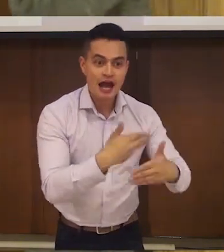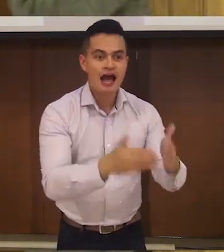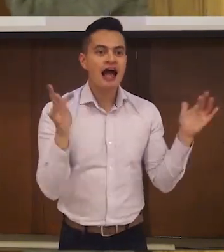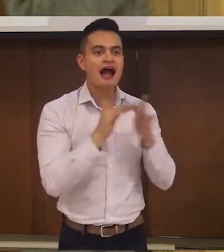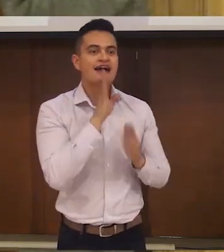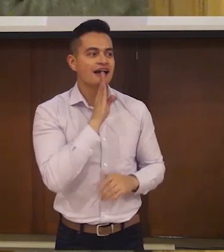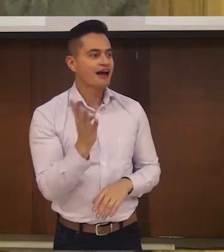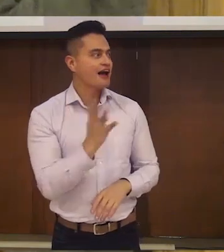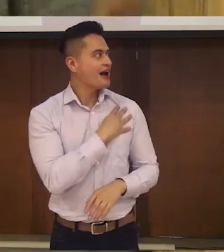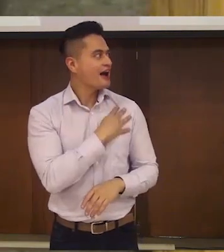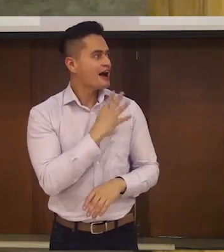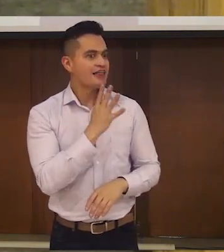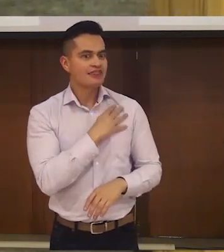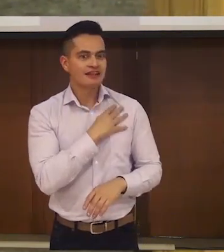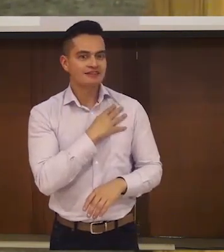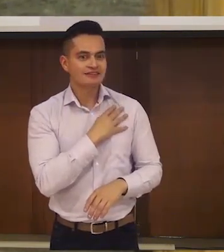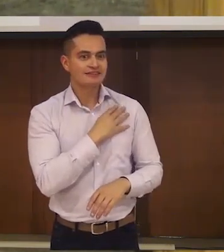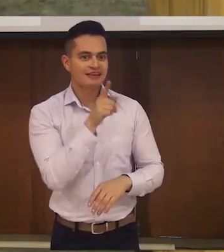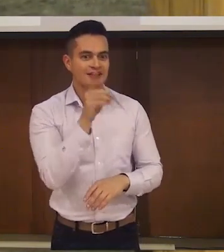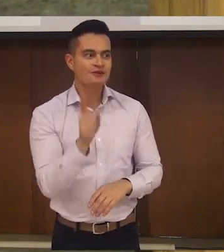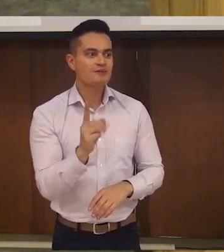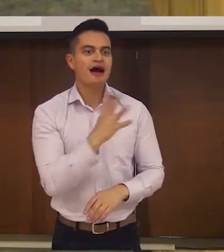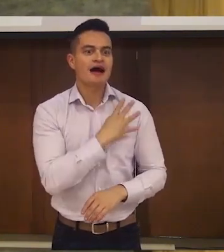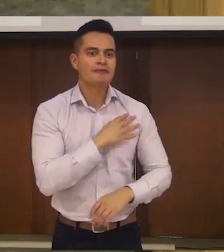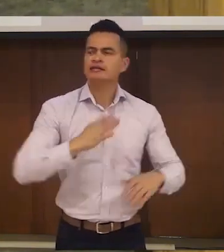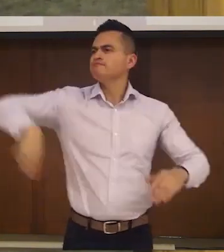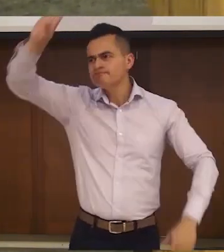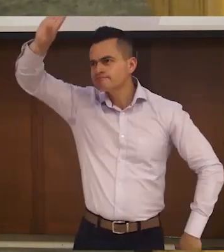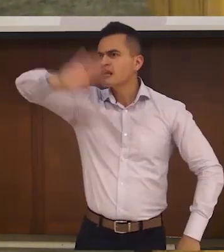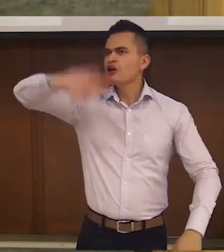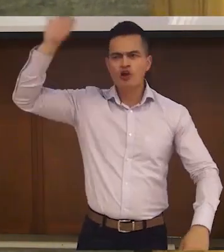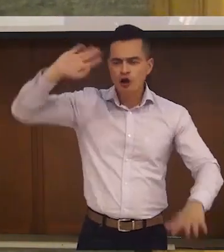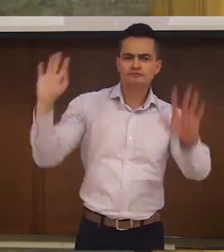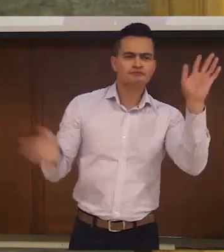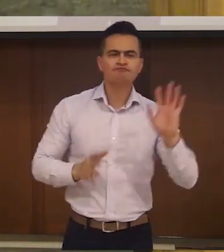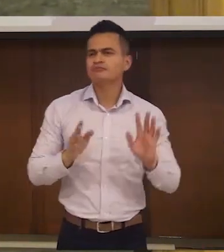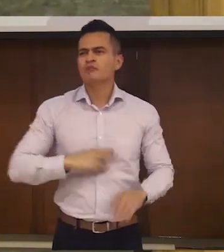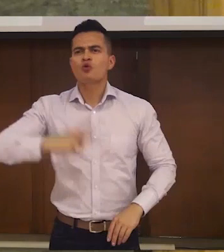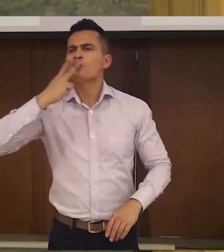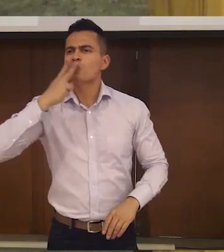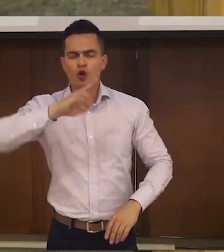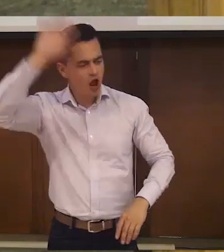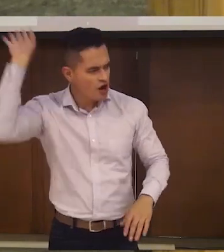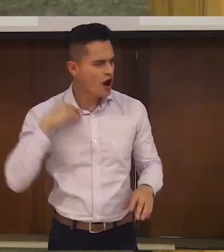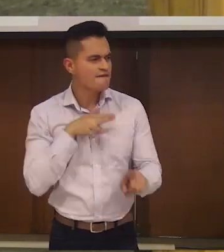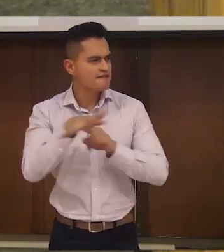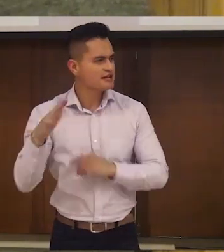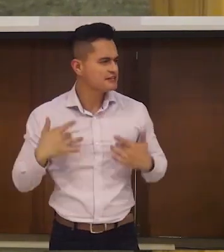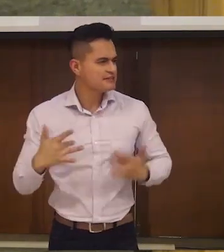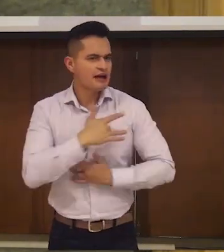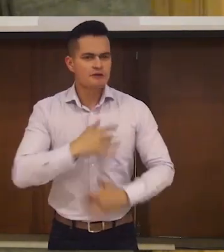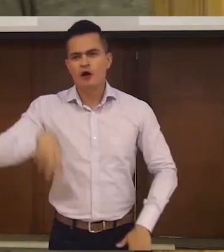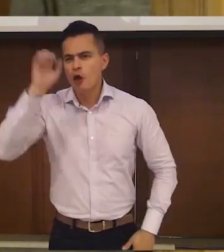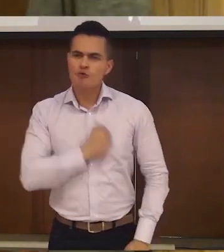tiene reflejos con Andrés, porque protestó Andrés severamente porque yo fumaba mucho y que me iba a hacer mal a la salud